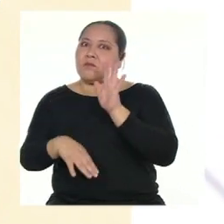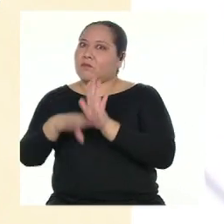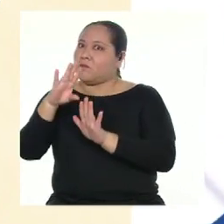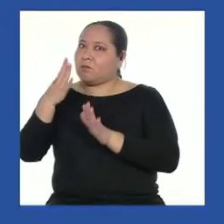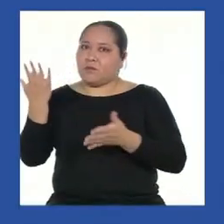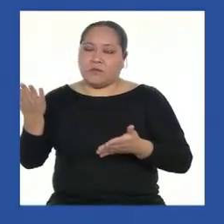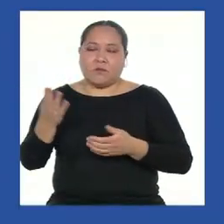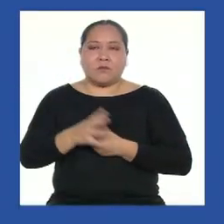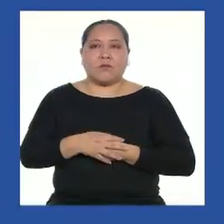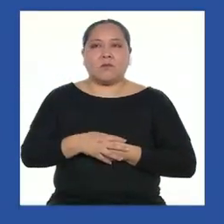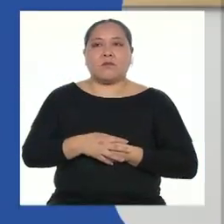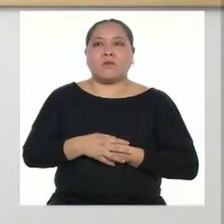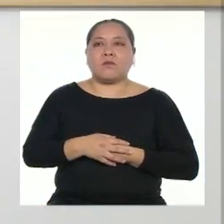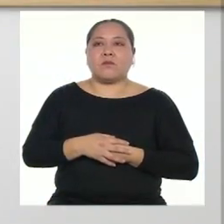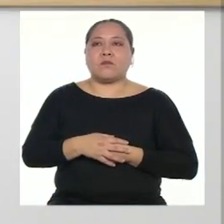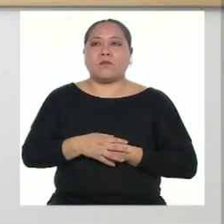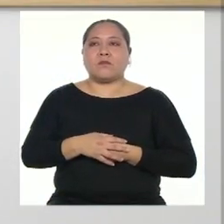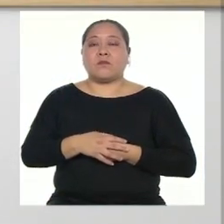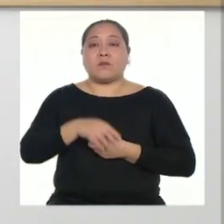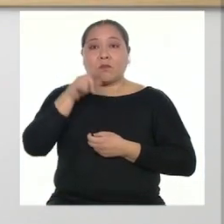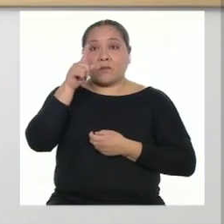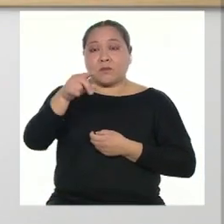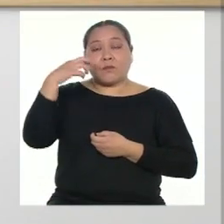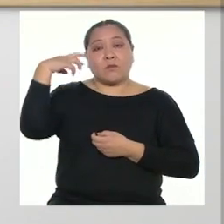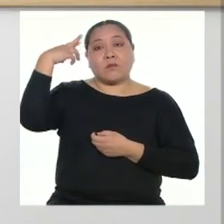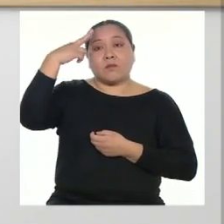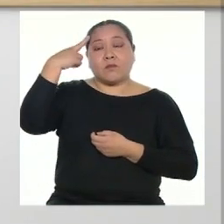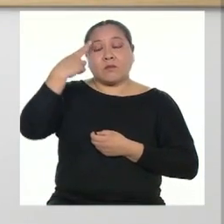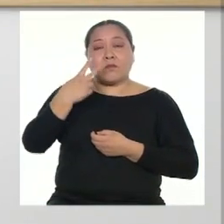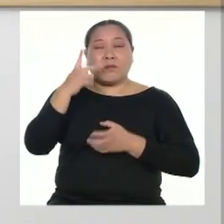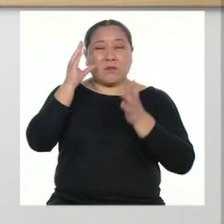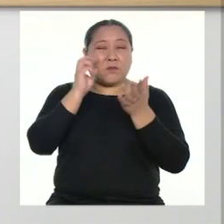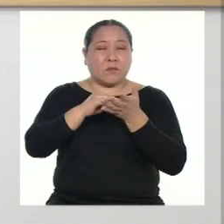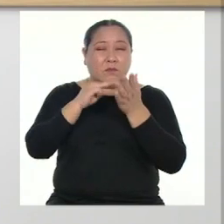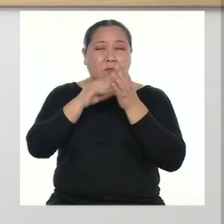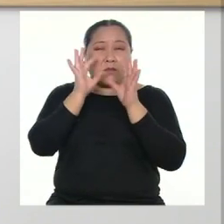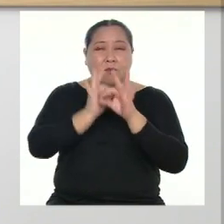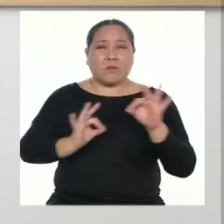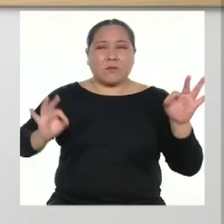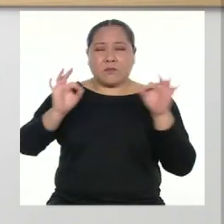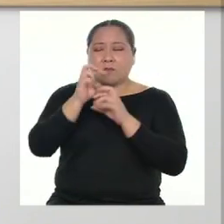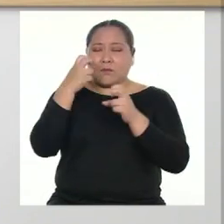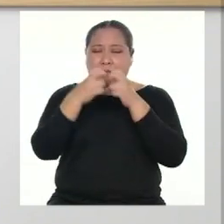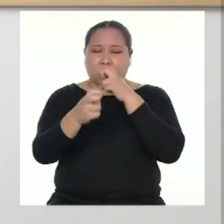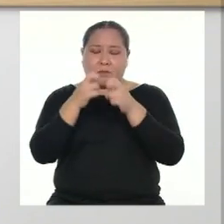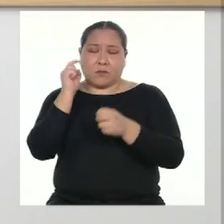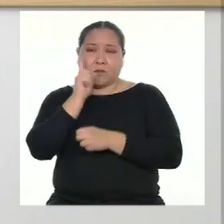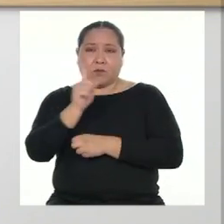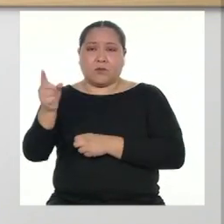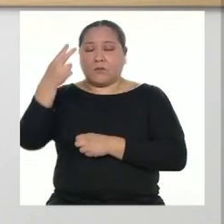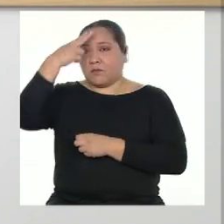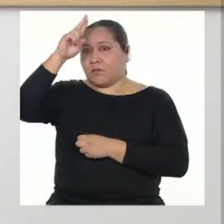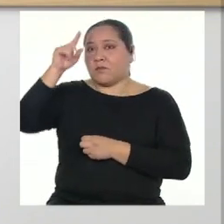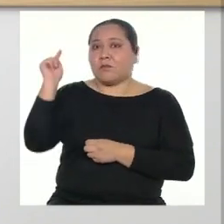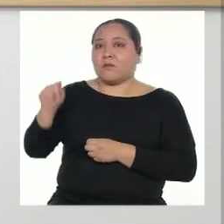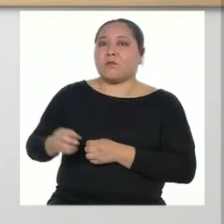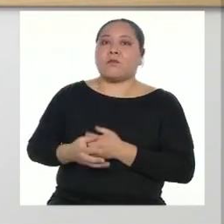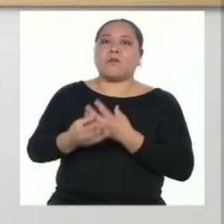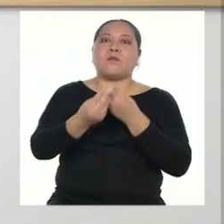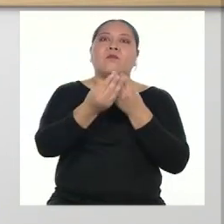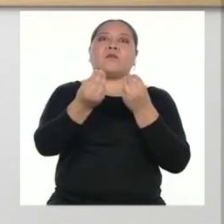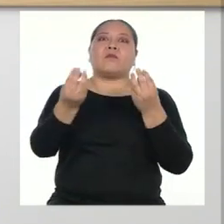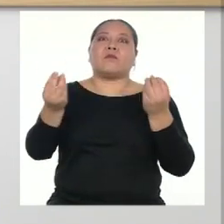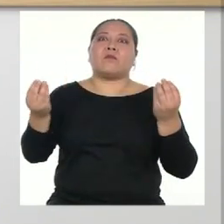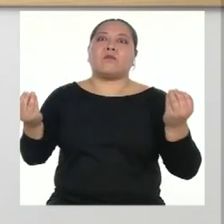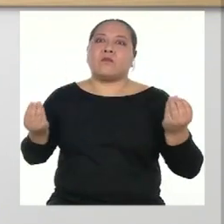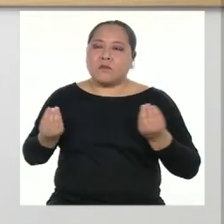alto. Una de las causas principales del caos en México viene por la cantidad enorme